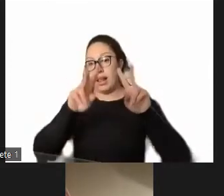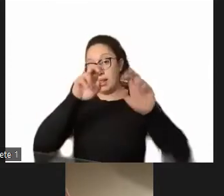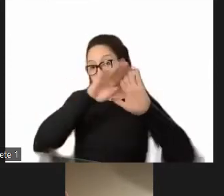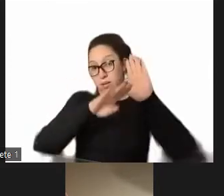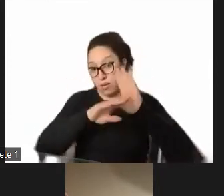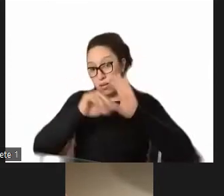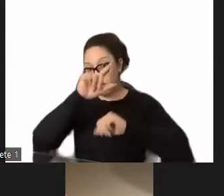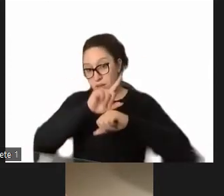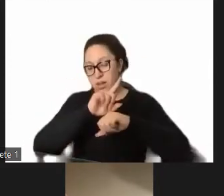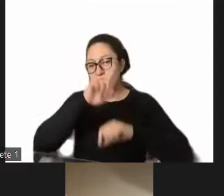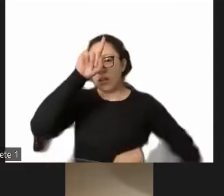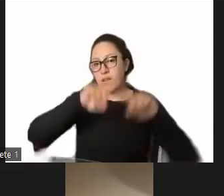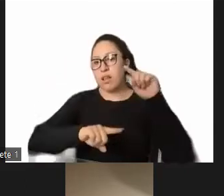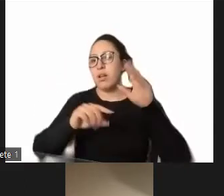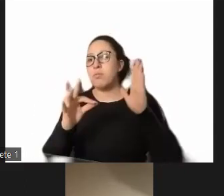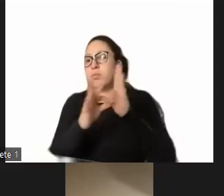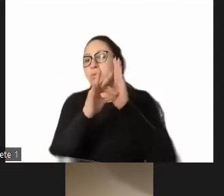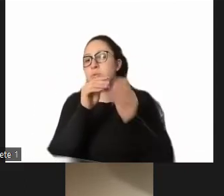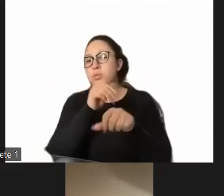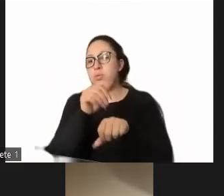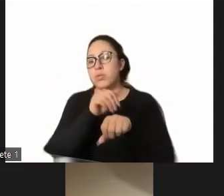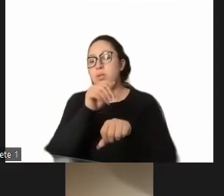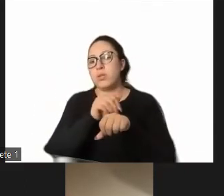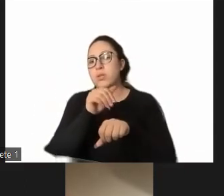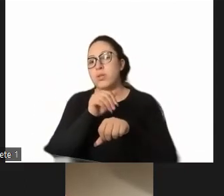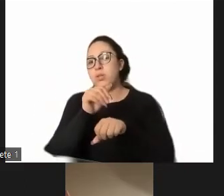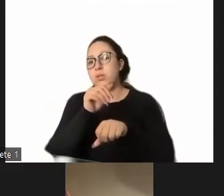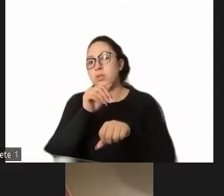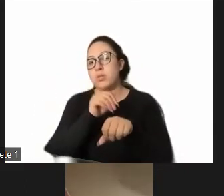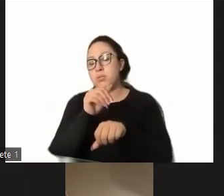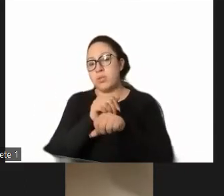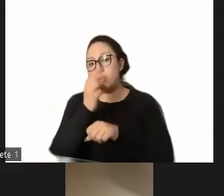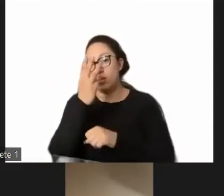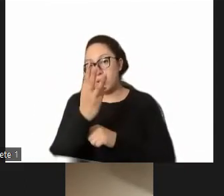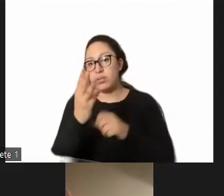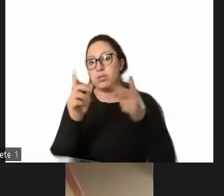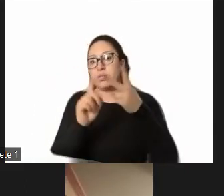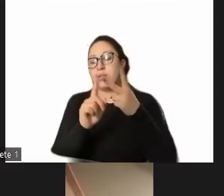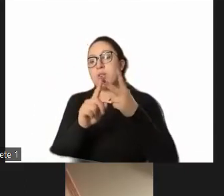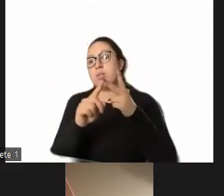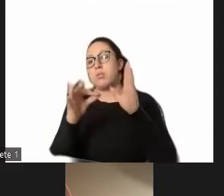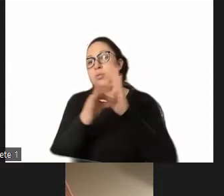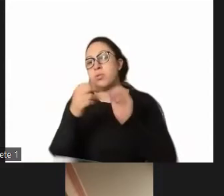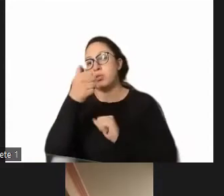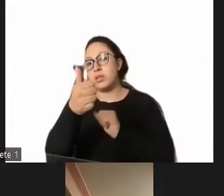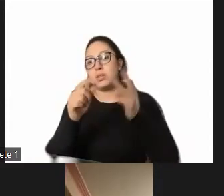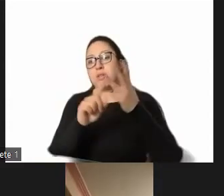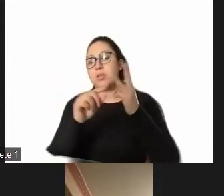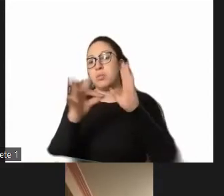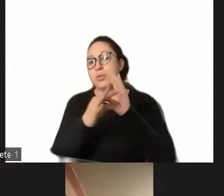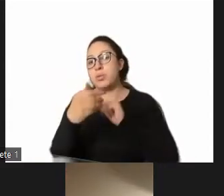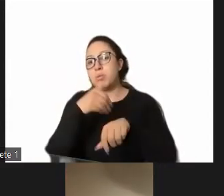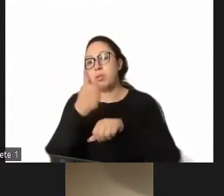esta sesión los puntos enlistados en los numerales 3, 6 y 7 del orden del